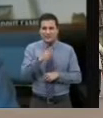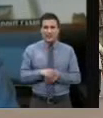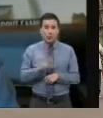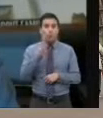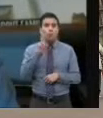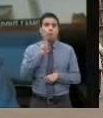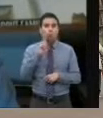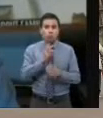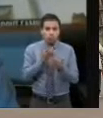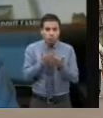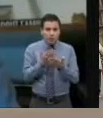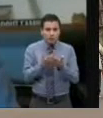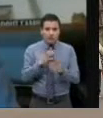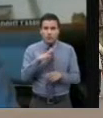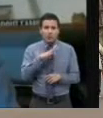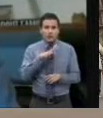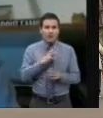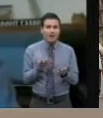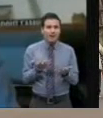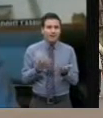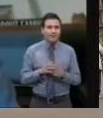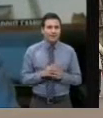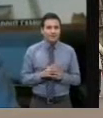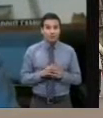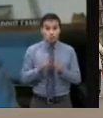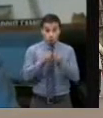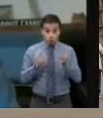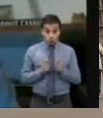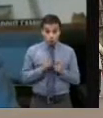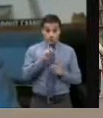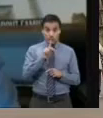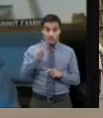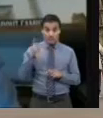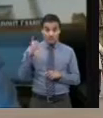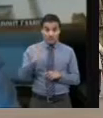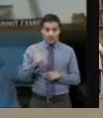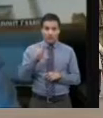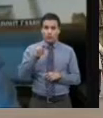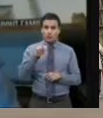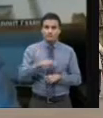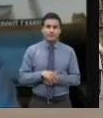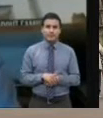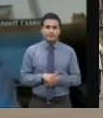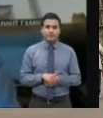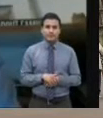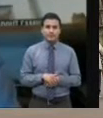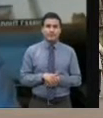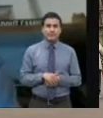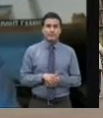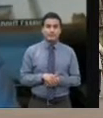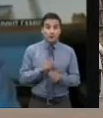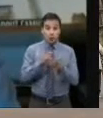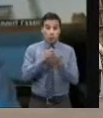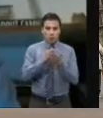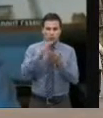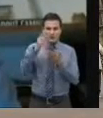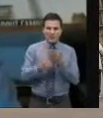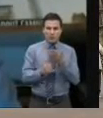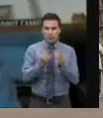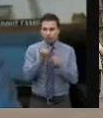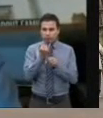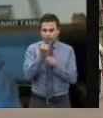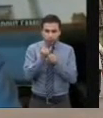haya sido realizada ni mucho menos ordenada por El Verde. La deficiencia del proyecto en cuanto a la línea de investigación